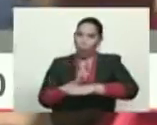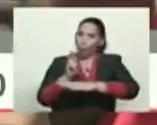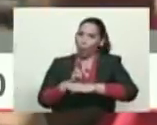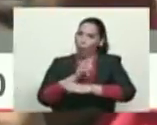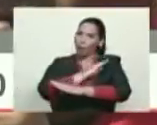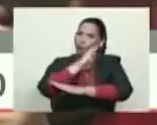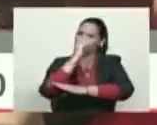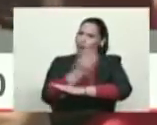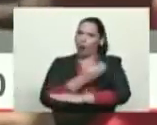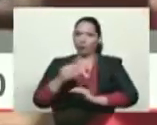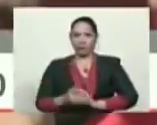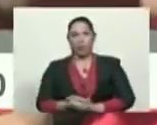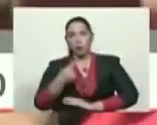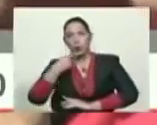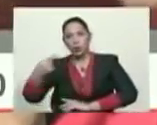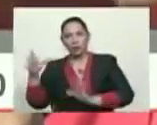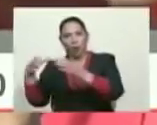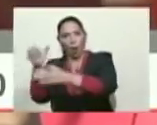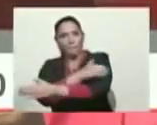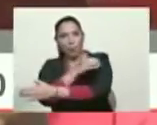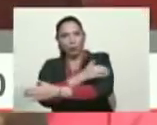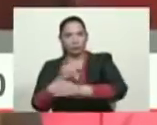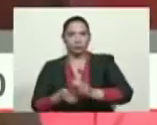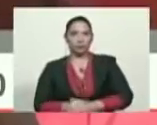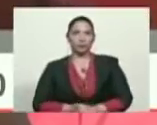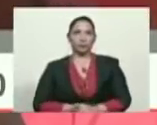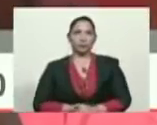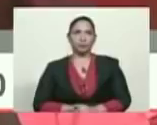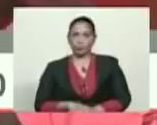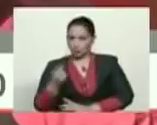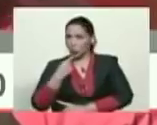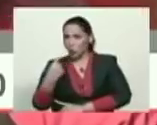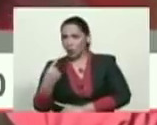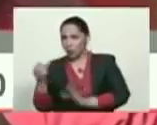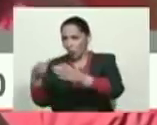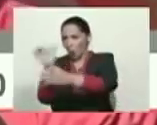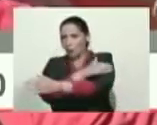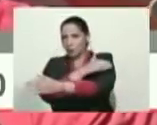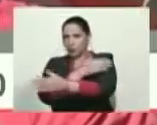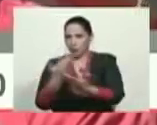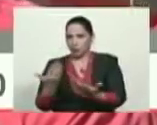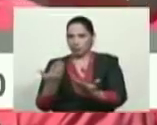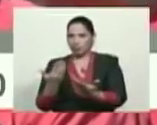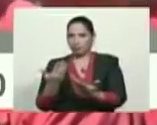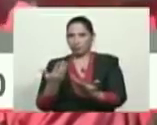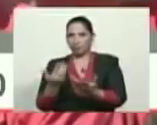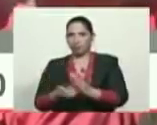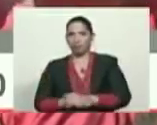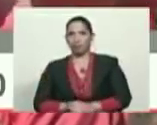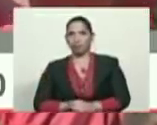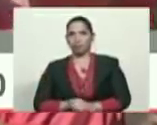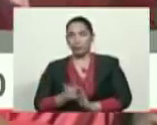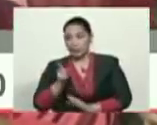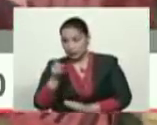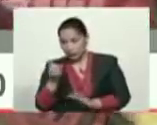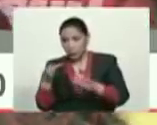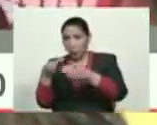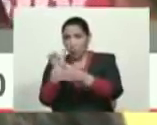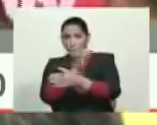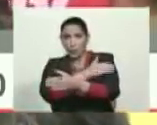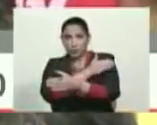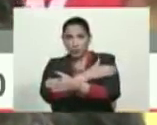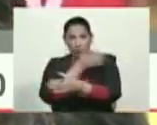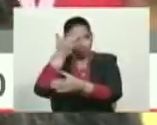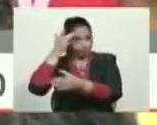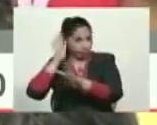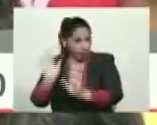Yo les digo a los sectores de la derecha. Yo le digo a los sectores de la derecha, si esa derecha